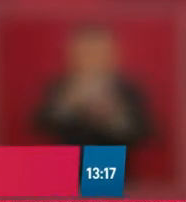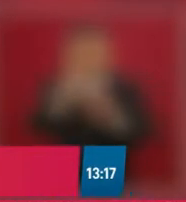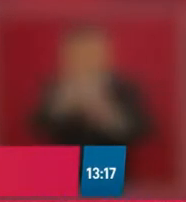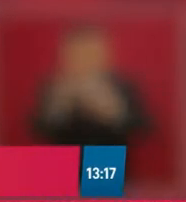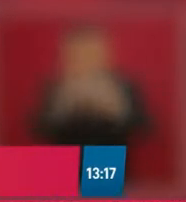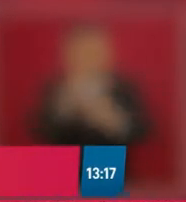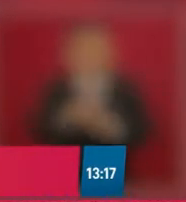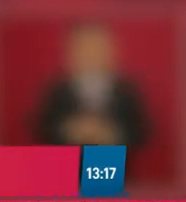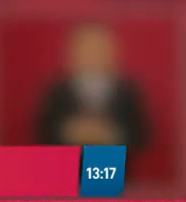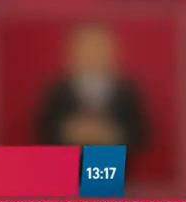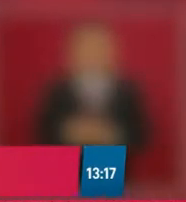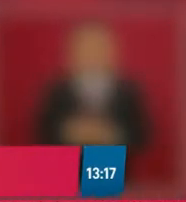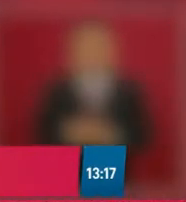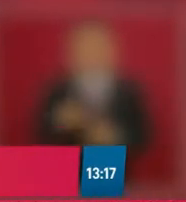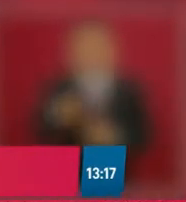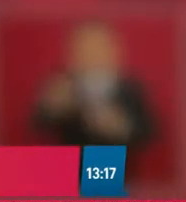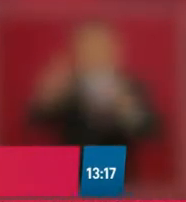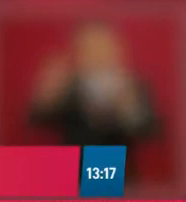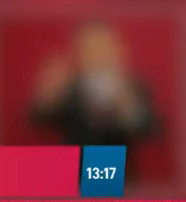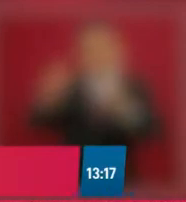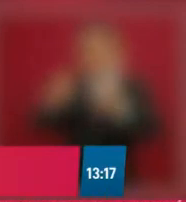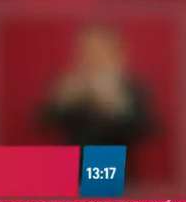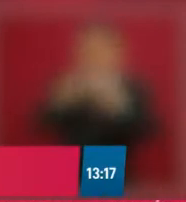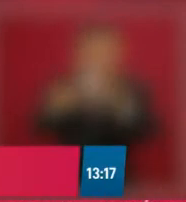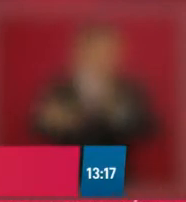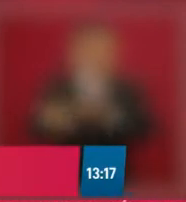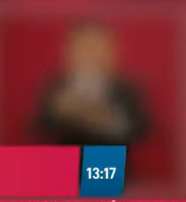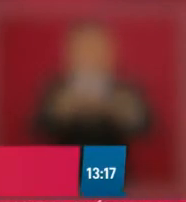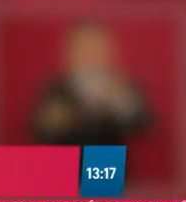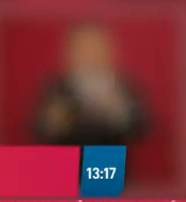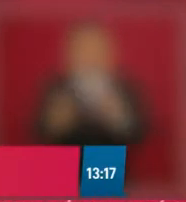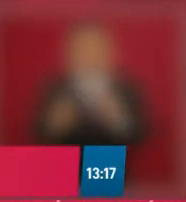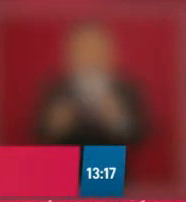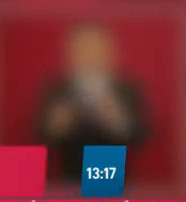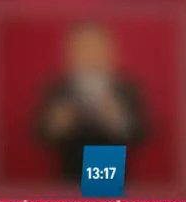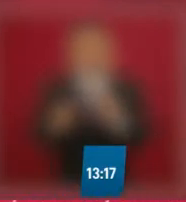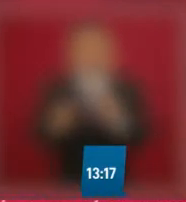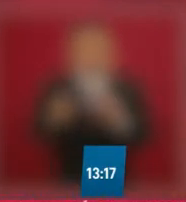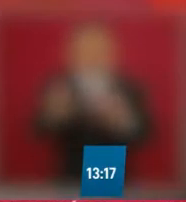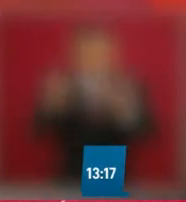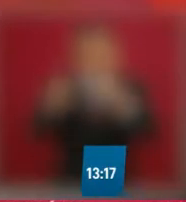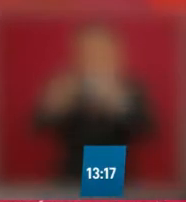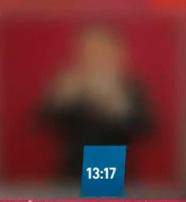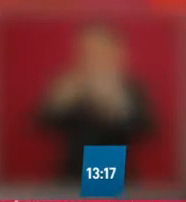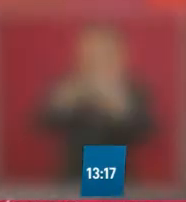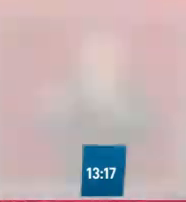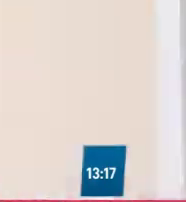incluso que sea un tema de debate, todo.